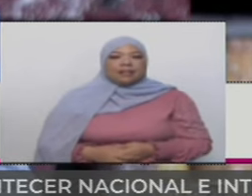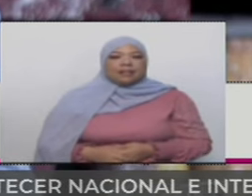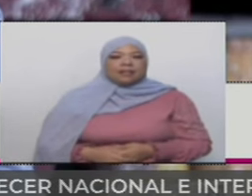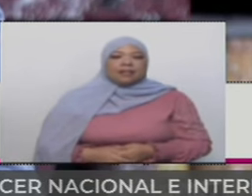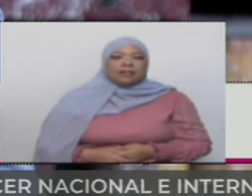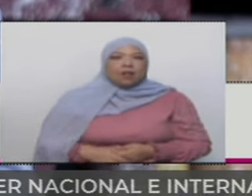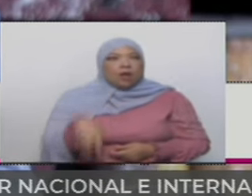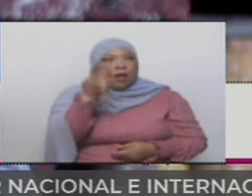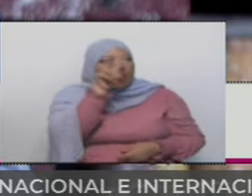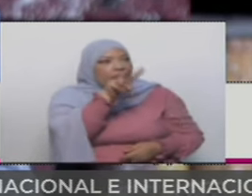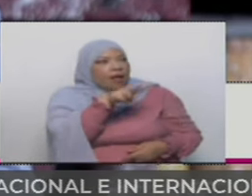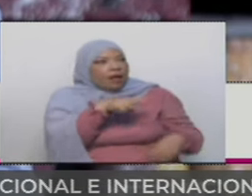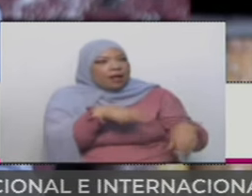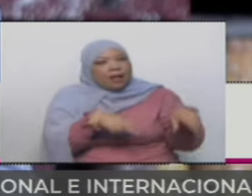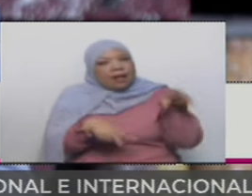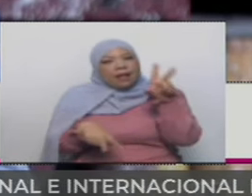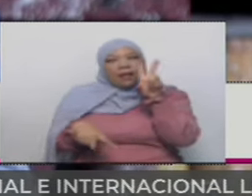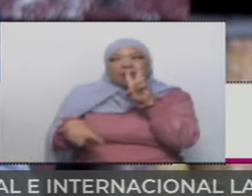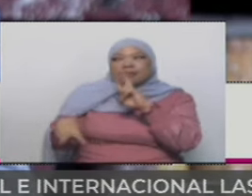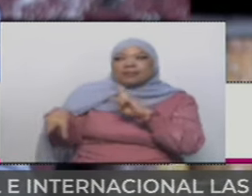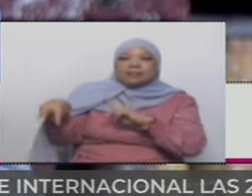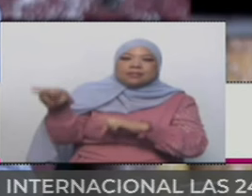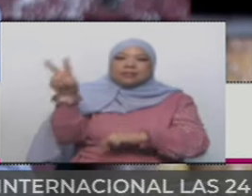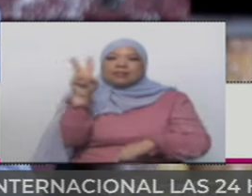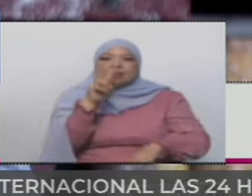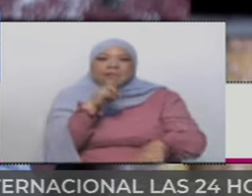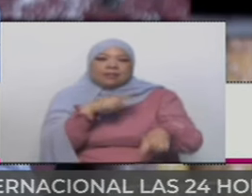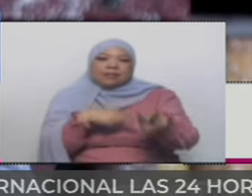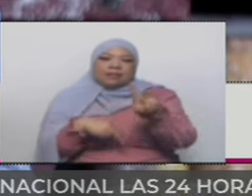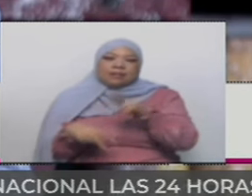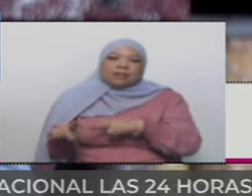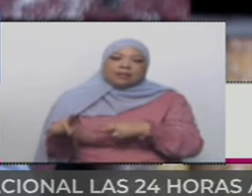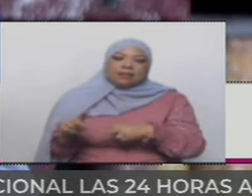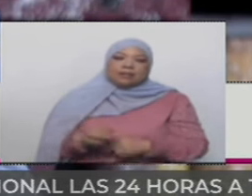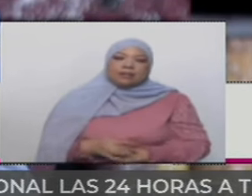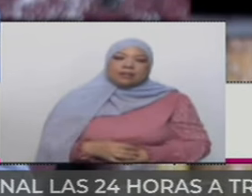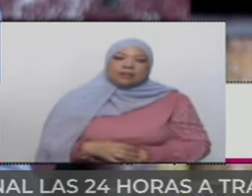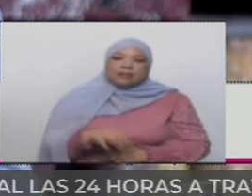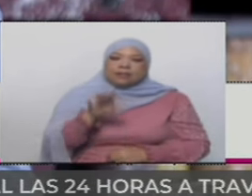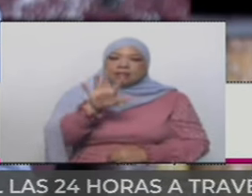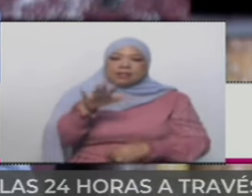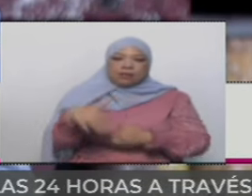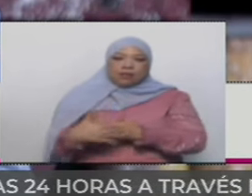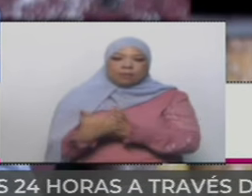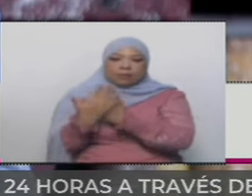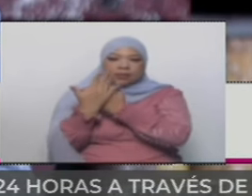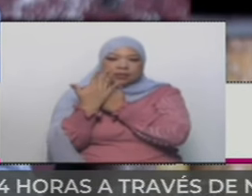áreas. Mira, eso era desde las 5 de la mañana